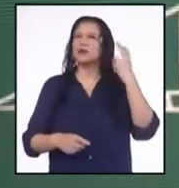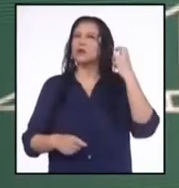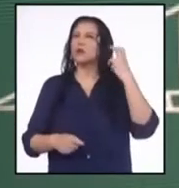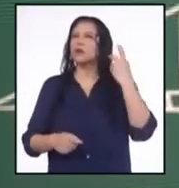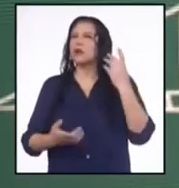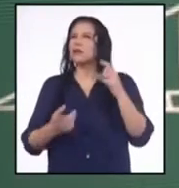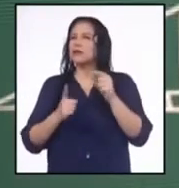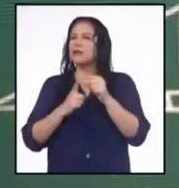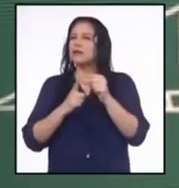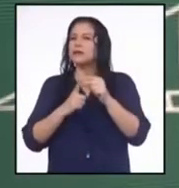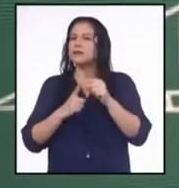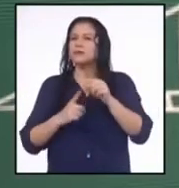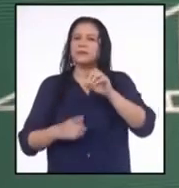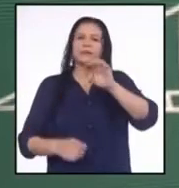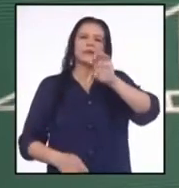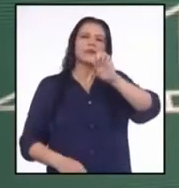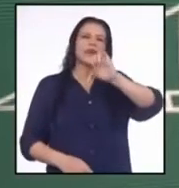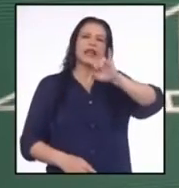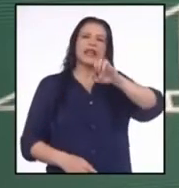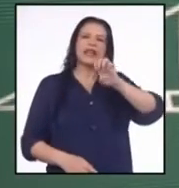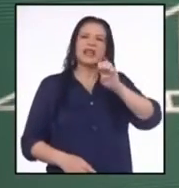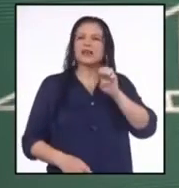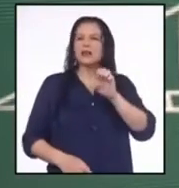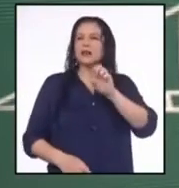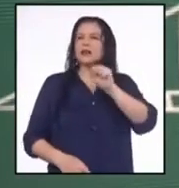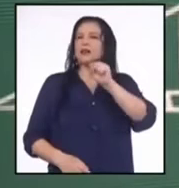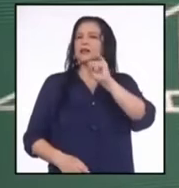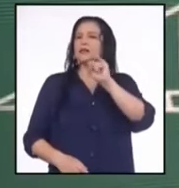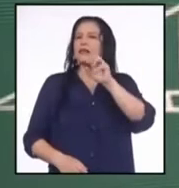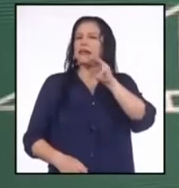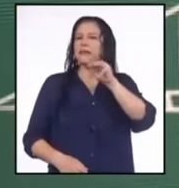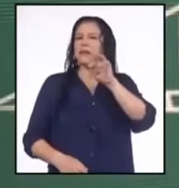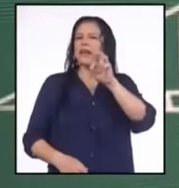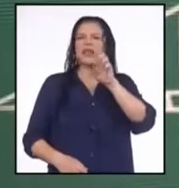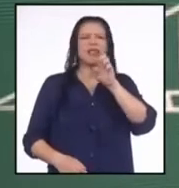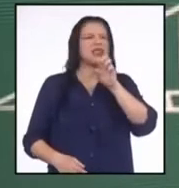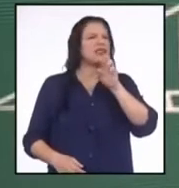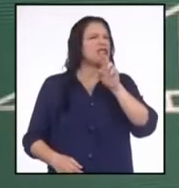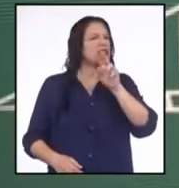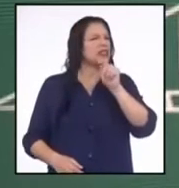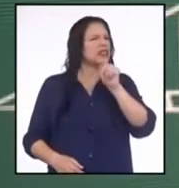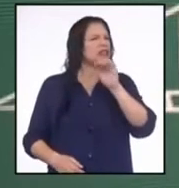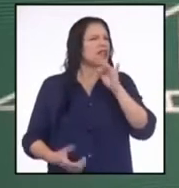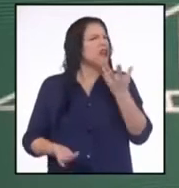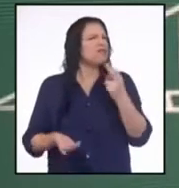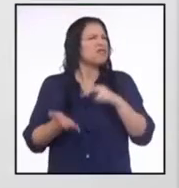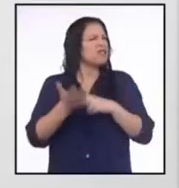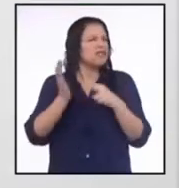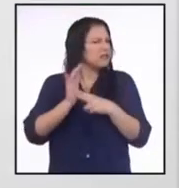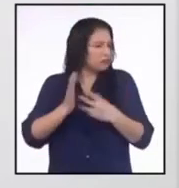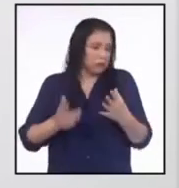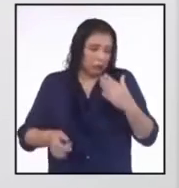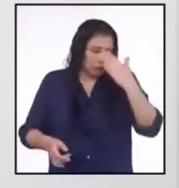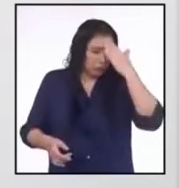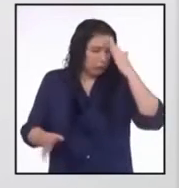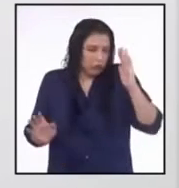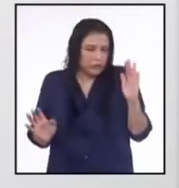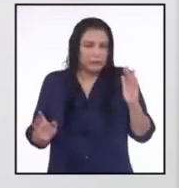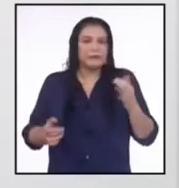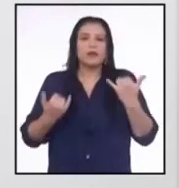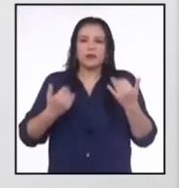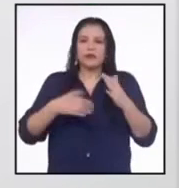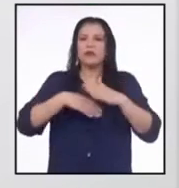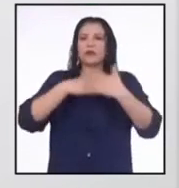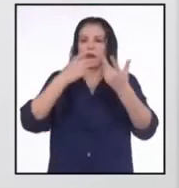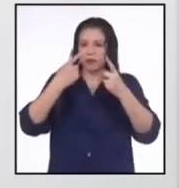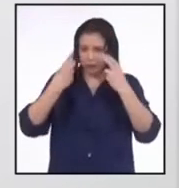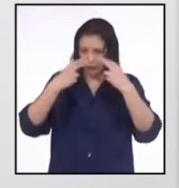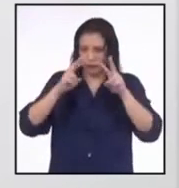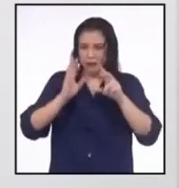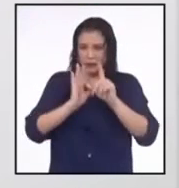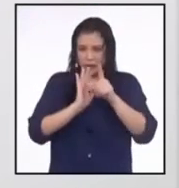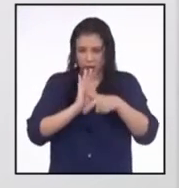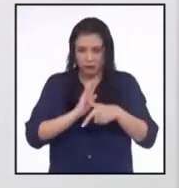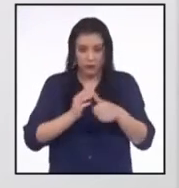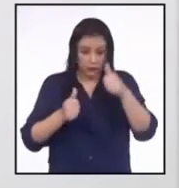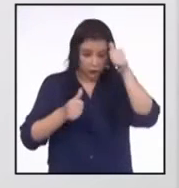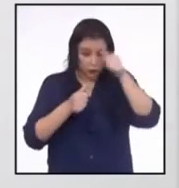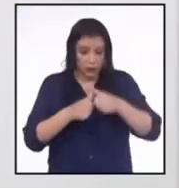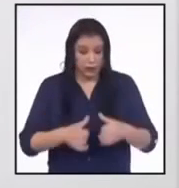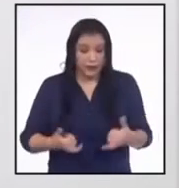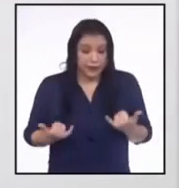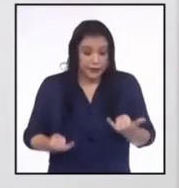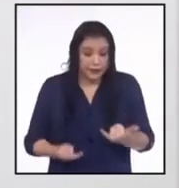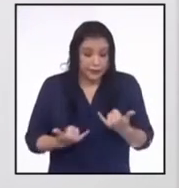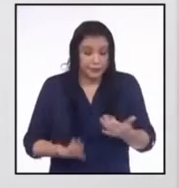hablar sobre el eje de simetría, pero no sé exactamente qué significa o a qué se refiere. Eso lo podemos ver luego. Recuerda que